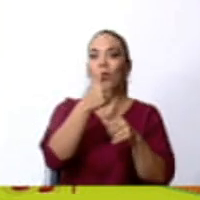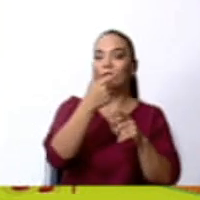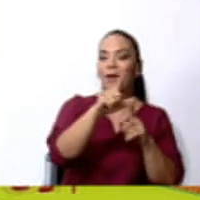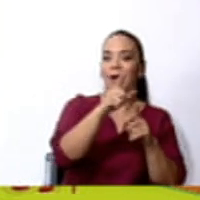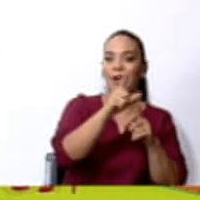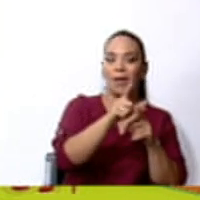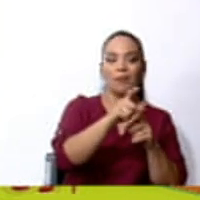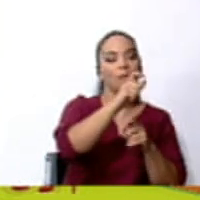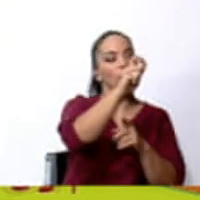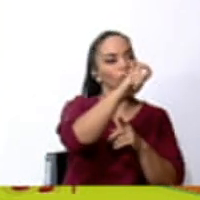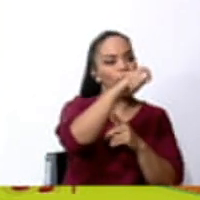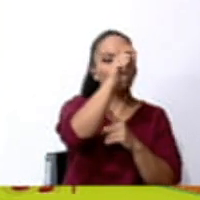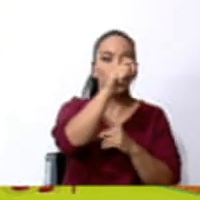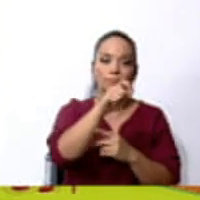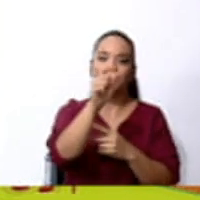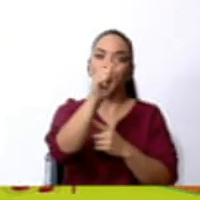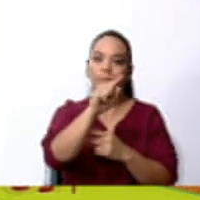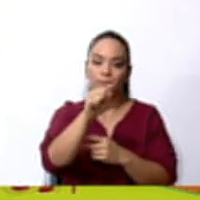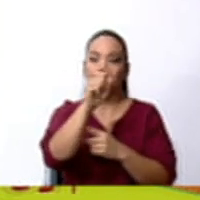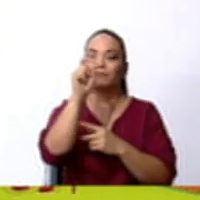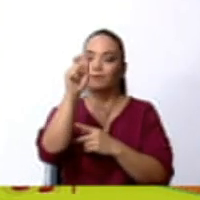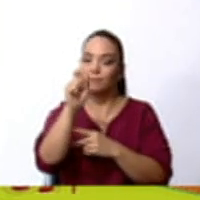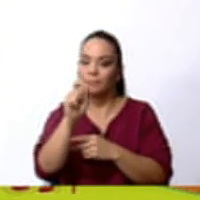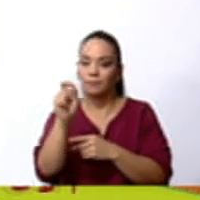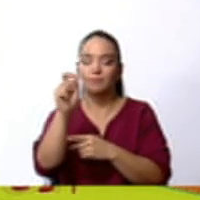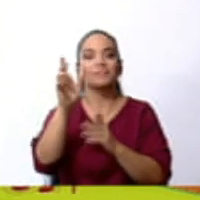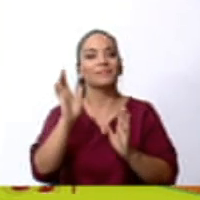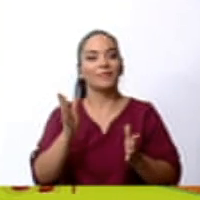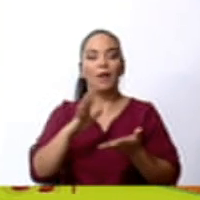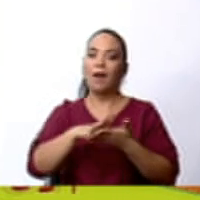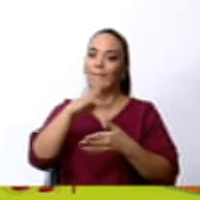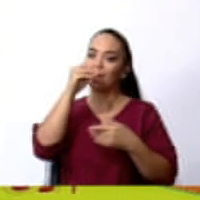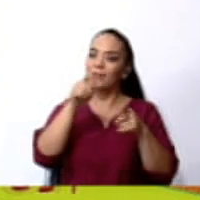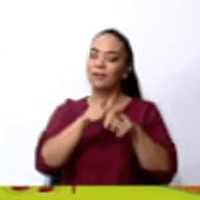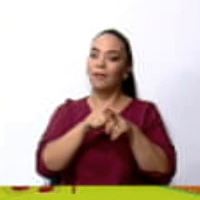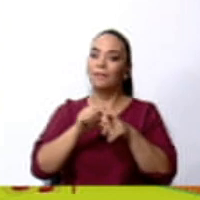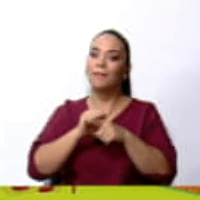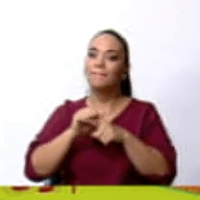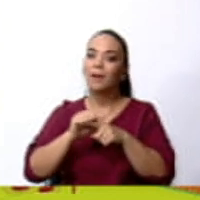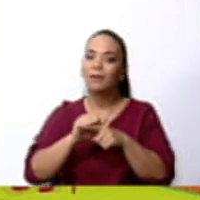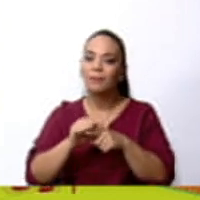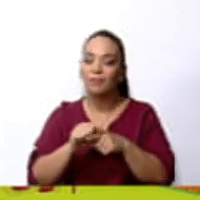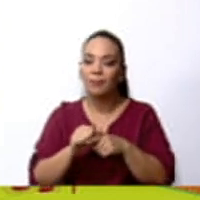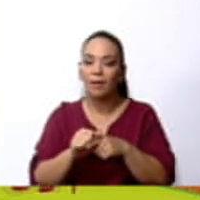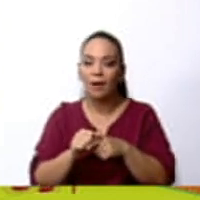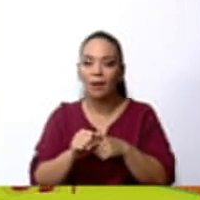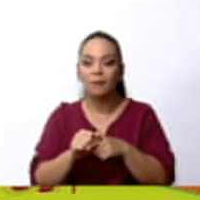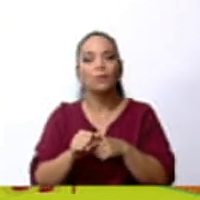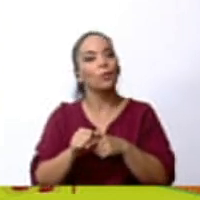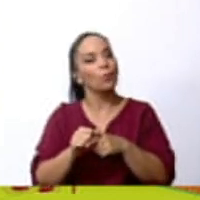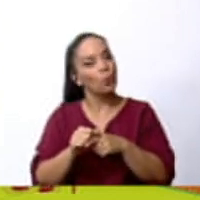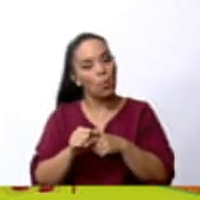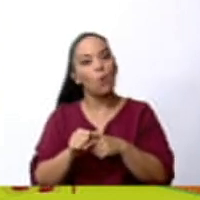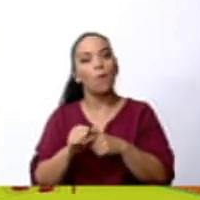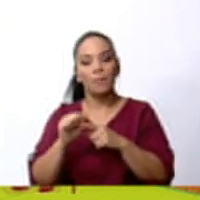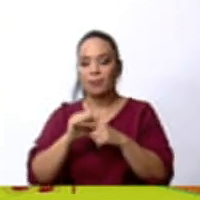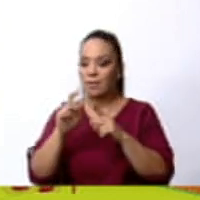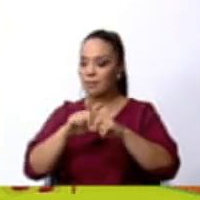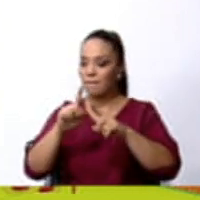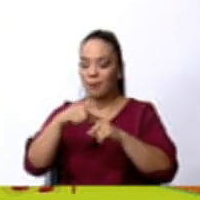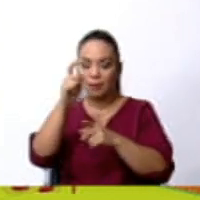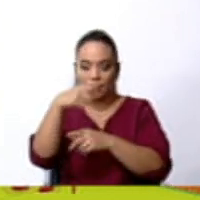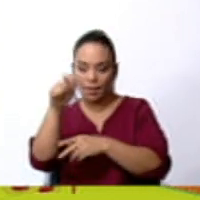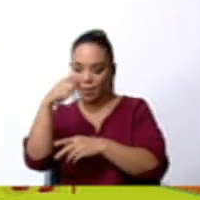también, bueno, aprendí a practicar también en letra cursiva los diferentes disfraces. Así